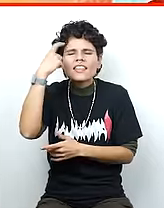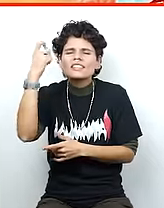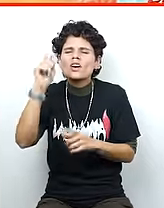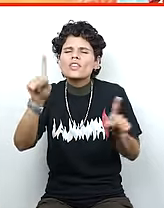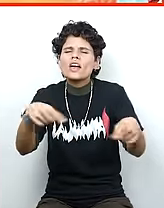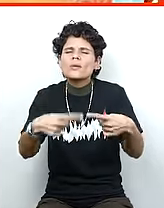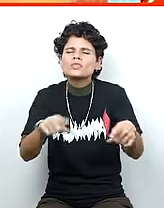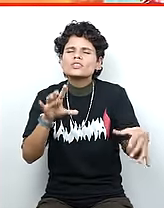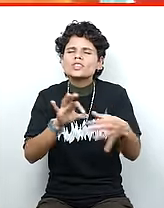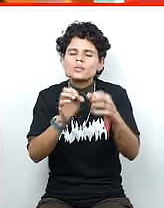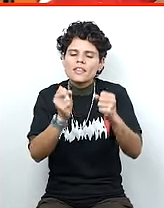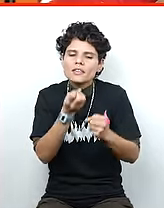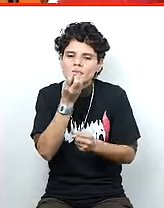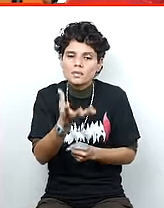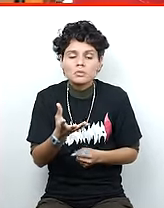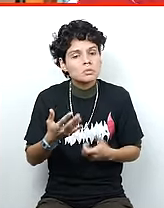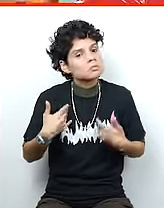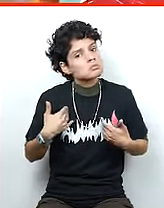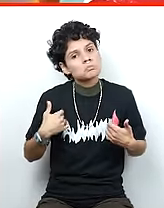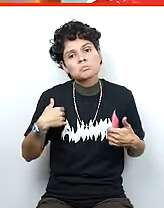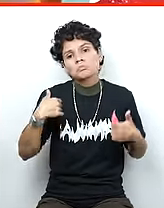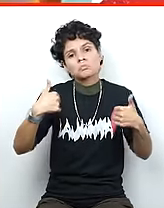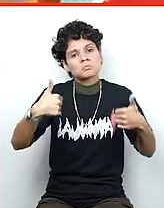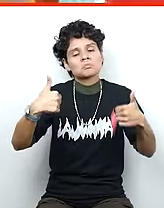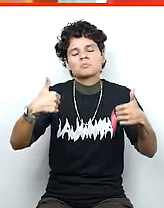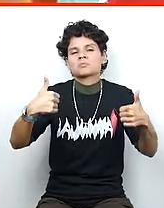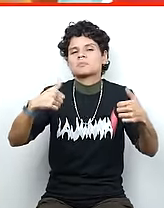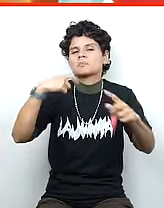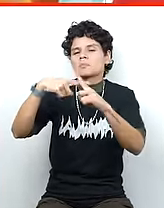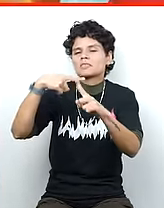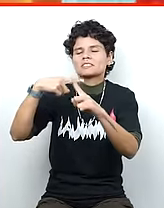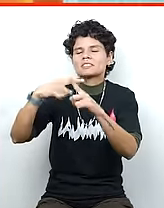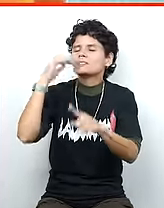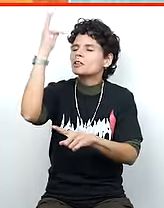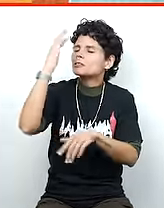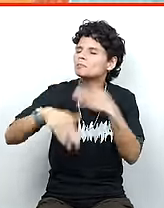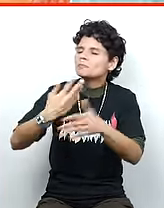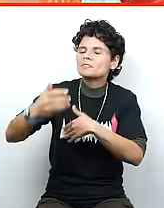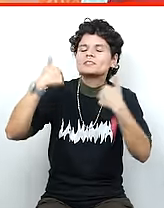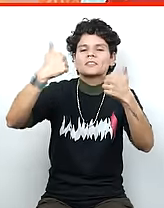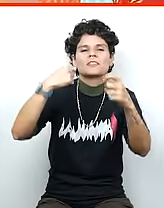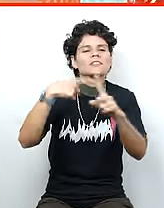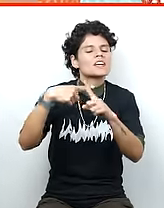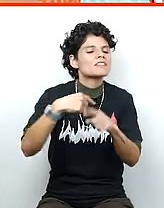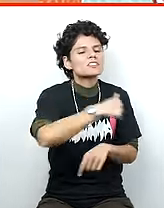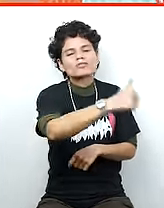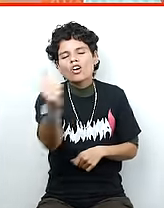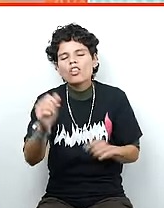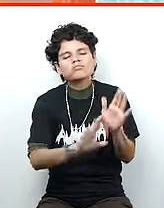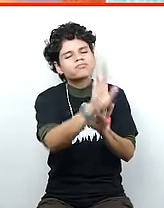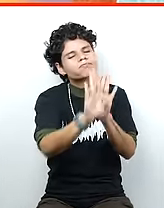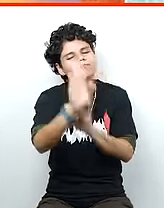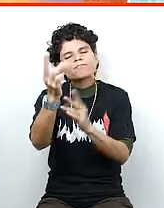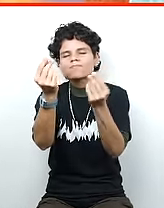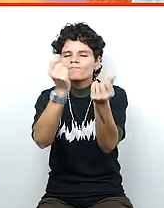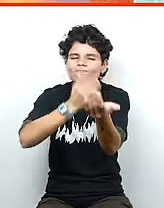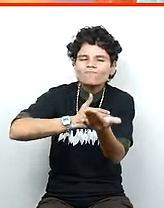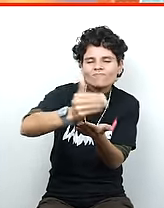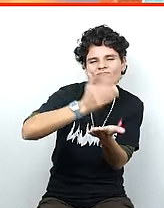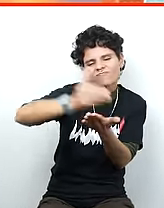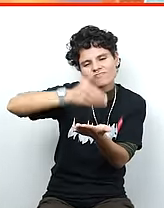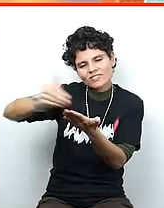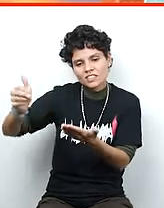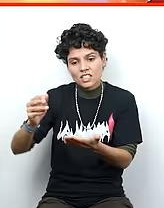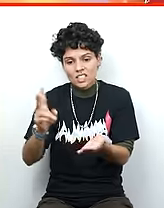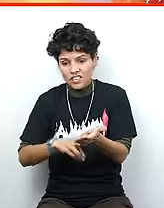¿Algún deseo musical que se pueda decir? Que los vaya bien, que los vaya bien, no más. Nada, todos puedan pegarse, que todos sean millonarios. ¿Es de